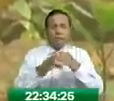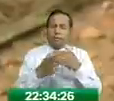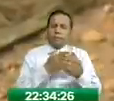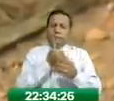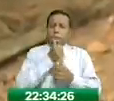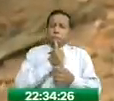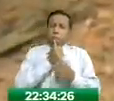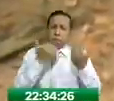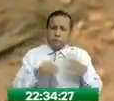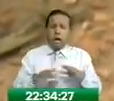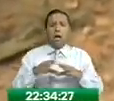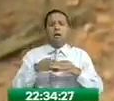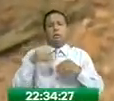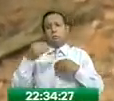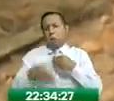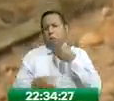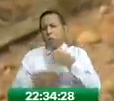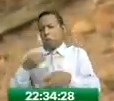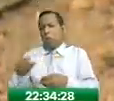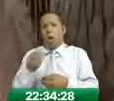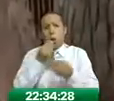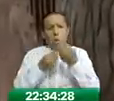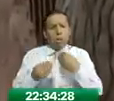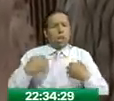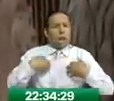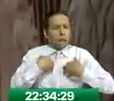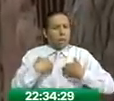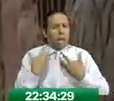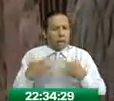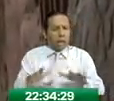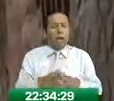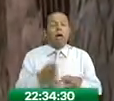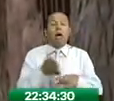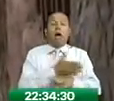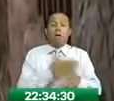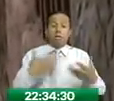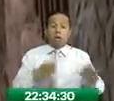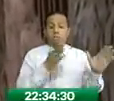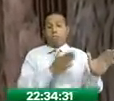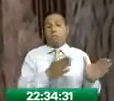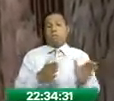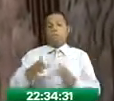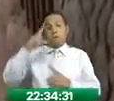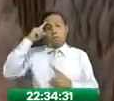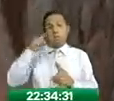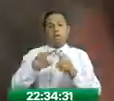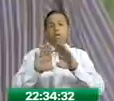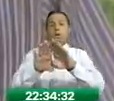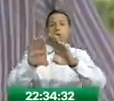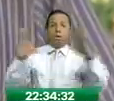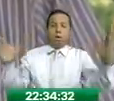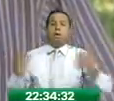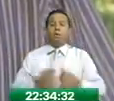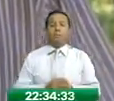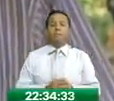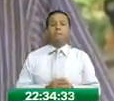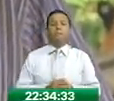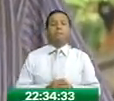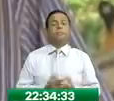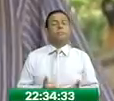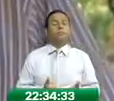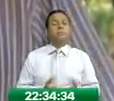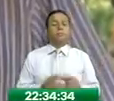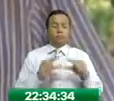deben cuidar la cantidad de visitantes. Ya se han organizado en este tema. En grupos, más de